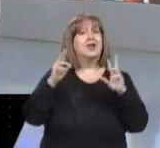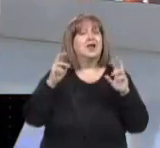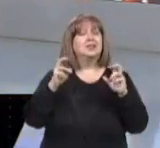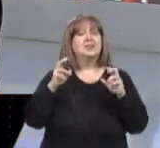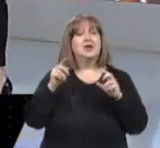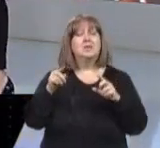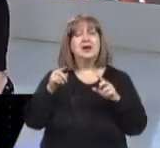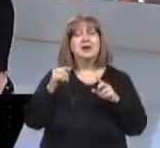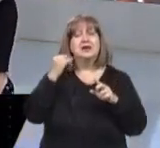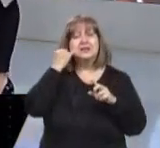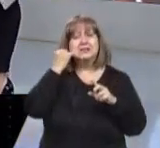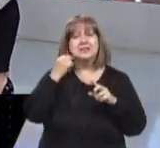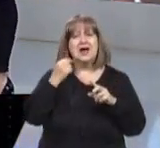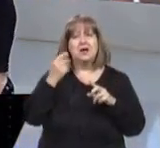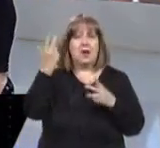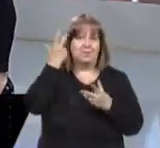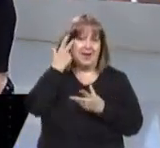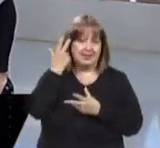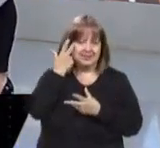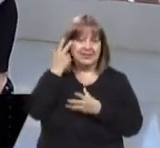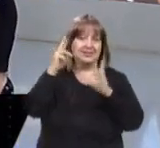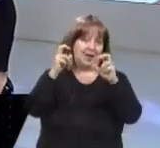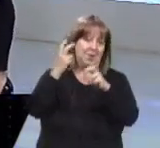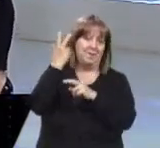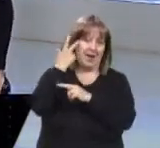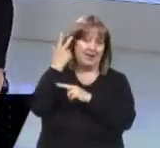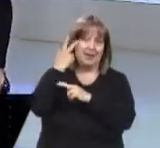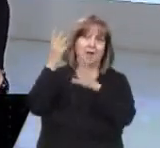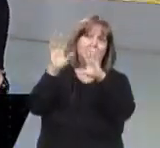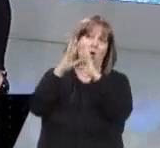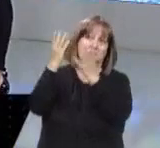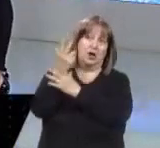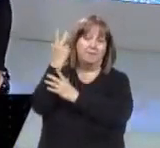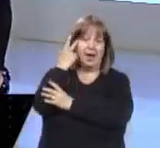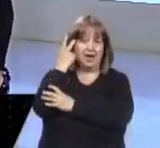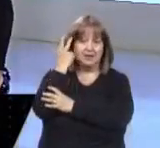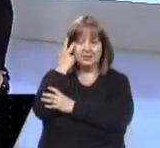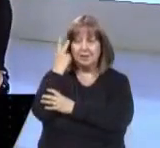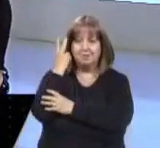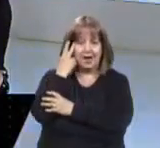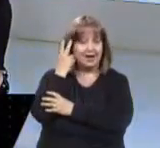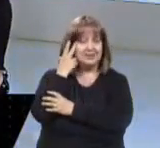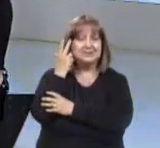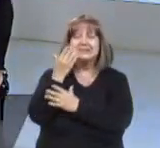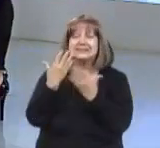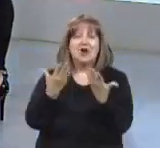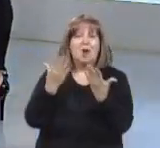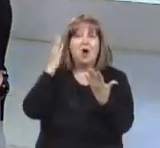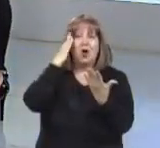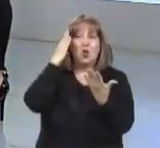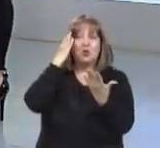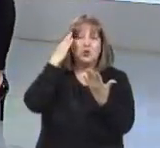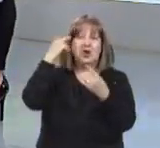Bueno, viste que el furor Messi es impresionante en todo el mundo. Yo lo pude vivir, lo pude palpar, decir cuántas culturas tan